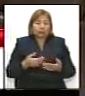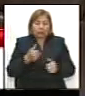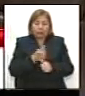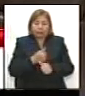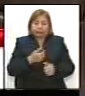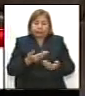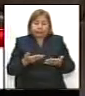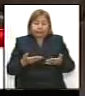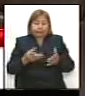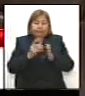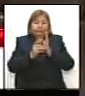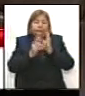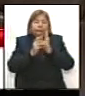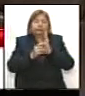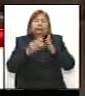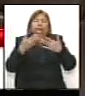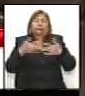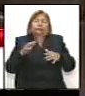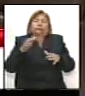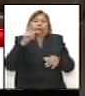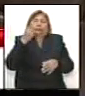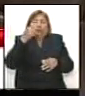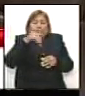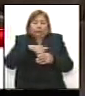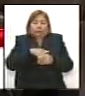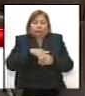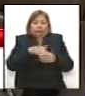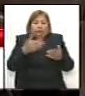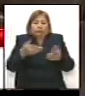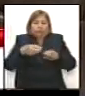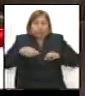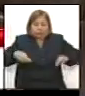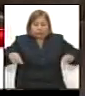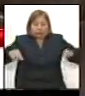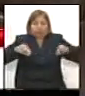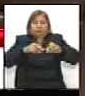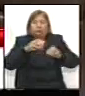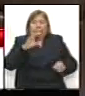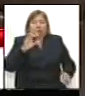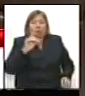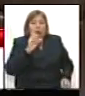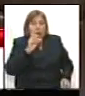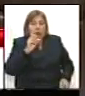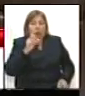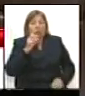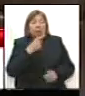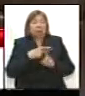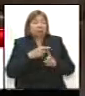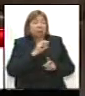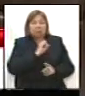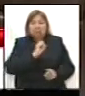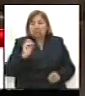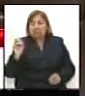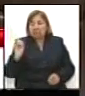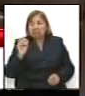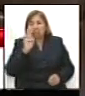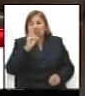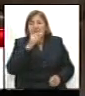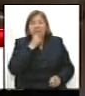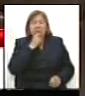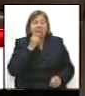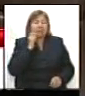Dado que este dictamen ya fue aprobado en primera votación por este Pleno, por 81 votos a favor, ninguno en contra y dos